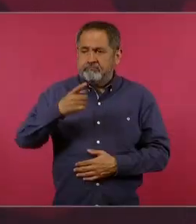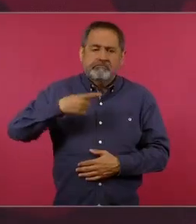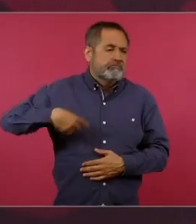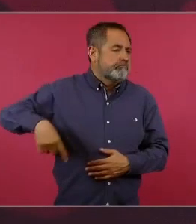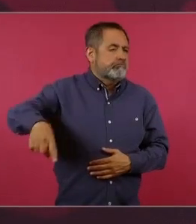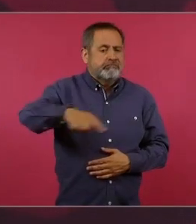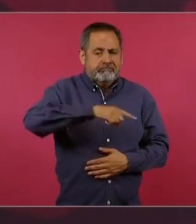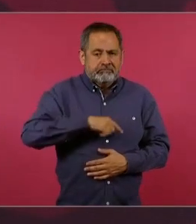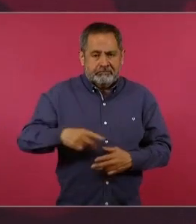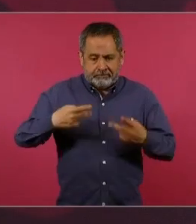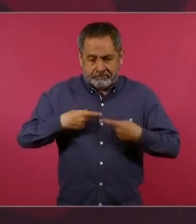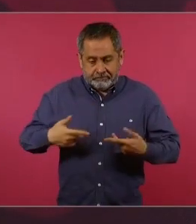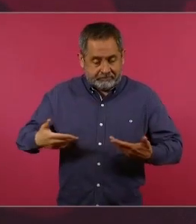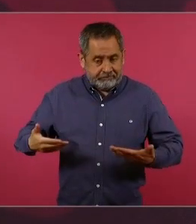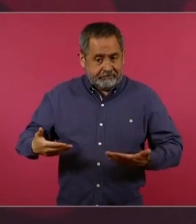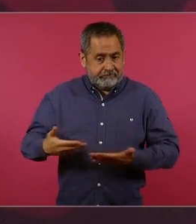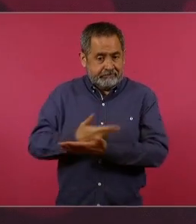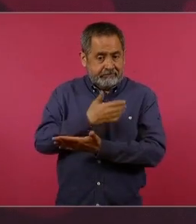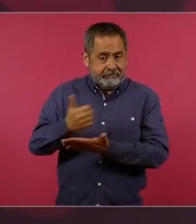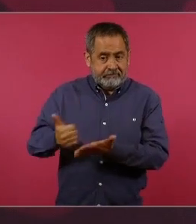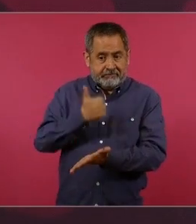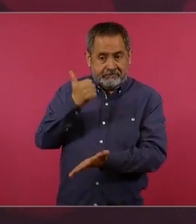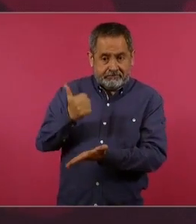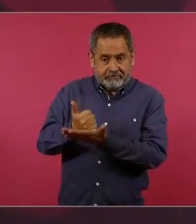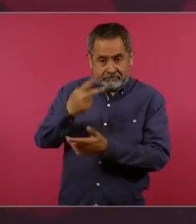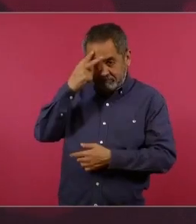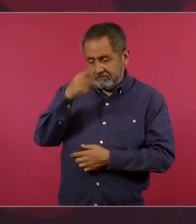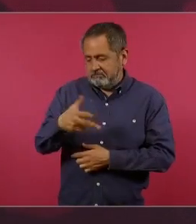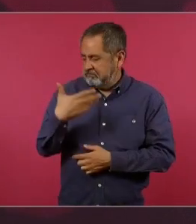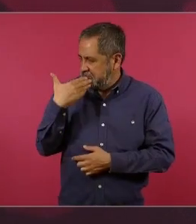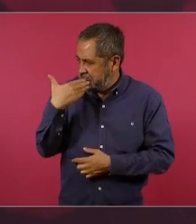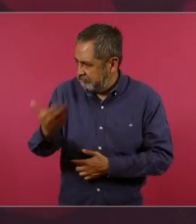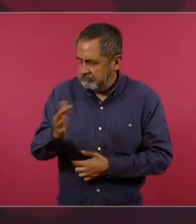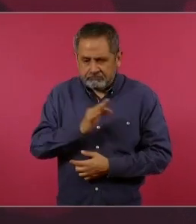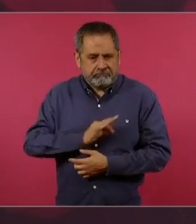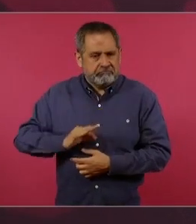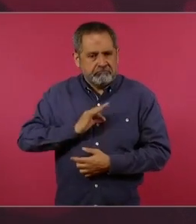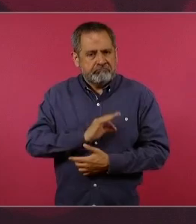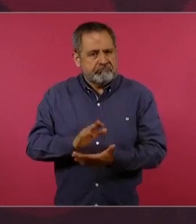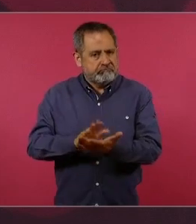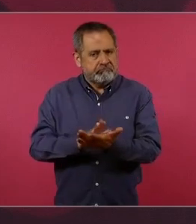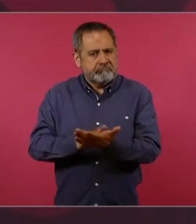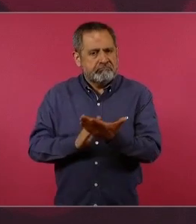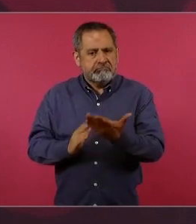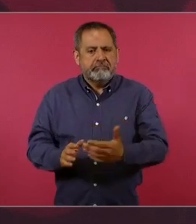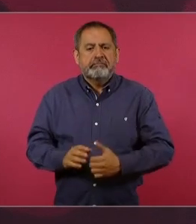ciudadanos de la Ciudad de México